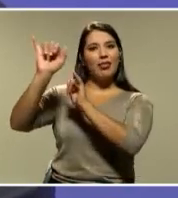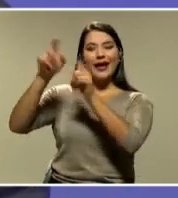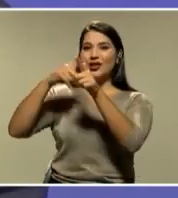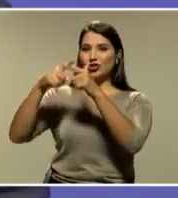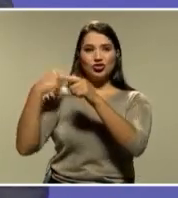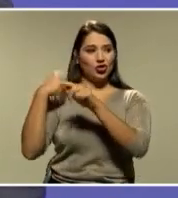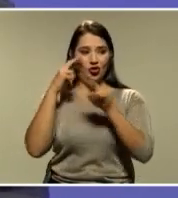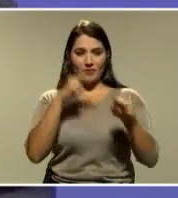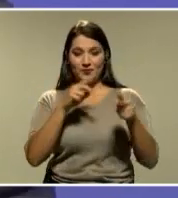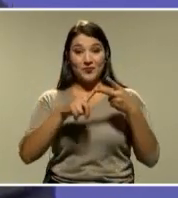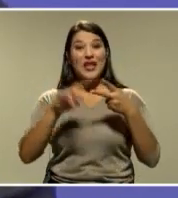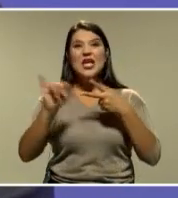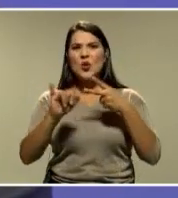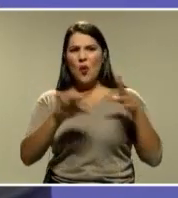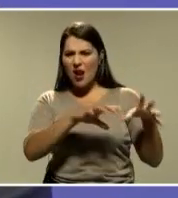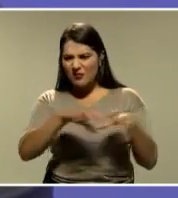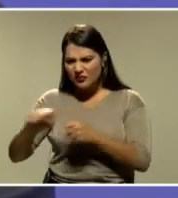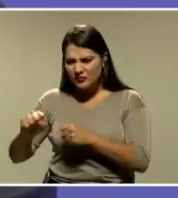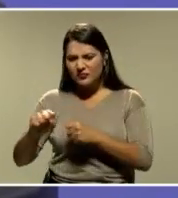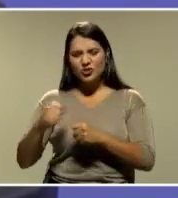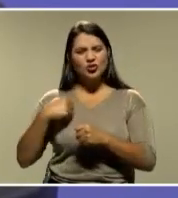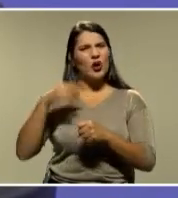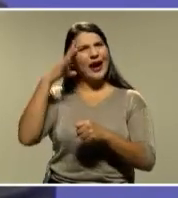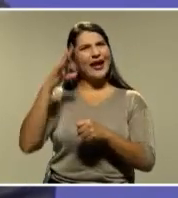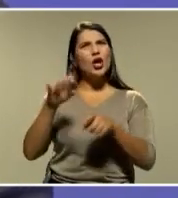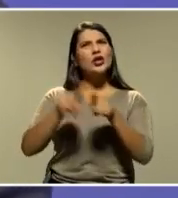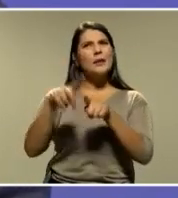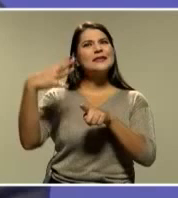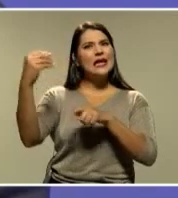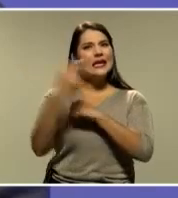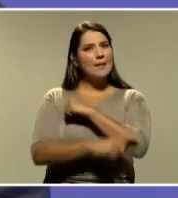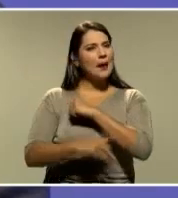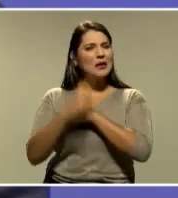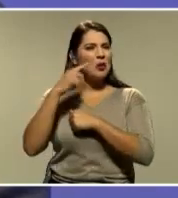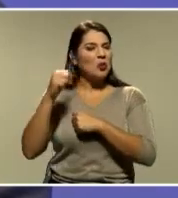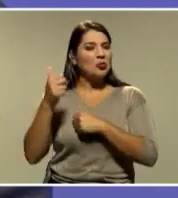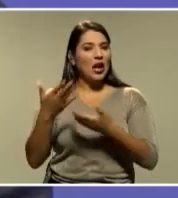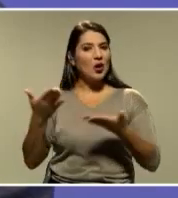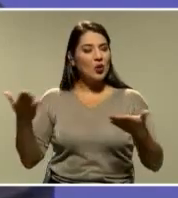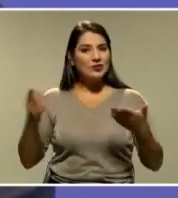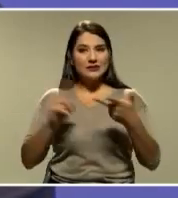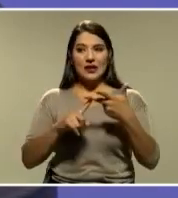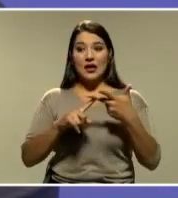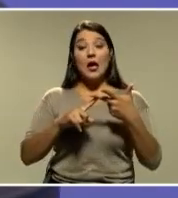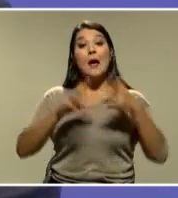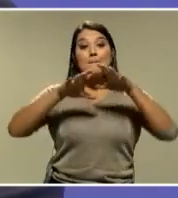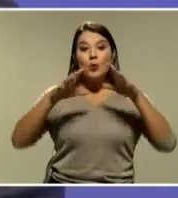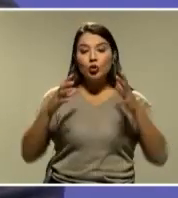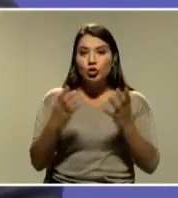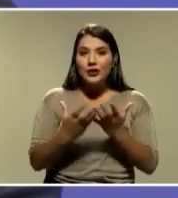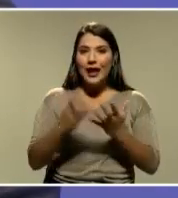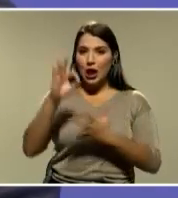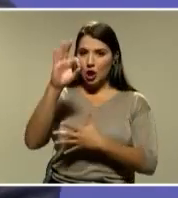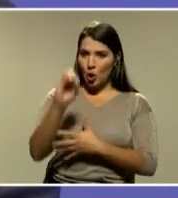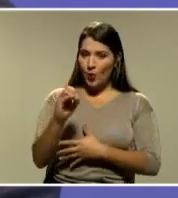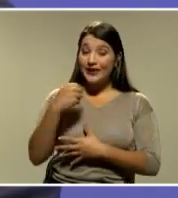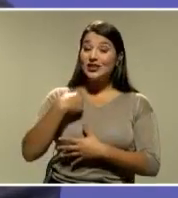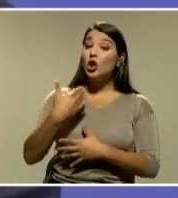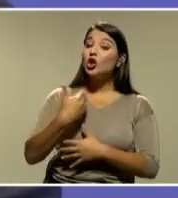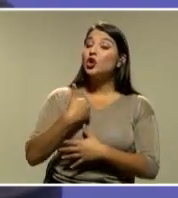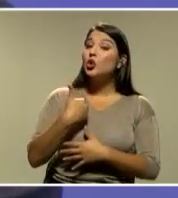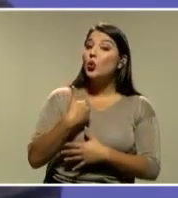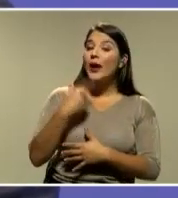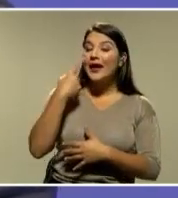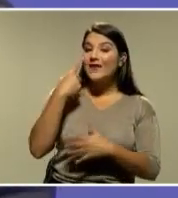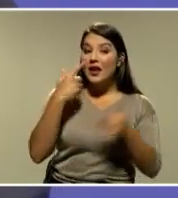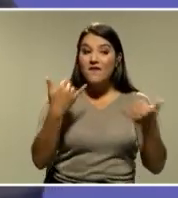ver lo del secuestro de la corte, que también creo estaba fuera del país en alguna otra cosa. Para el Mundial de Italia 90 tuve que incluso ver los partidos que los